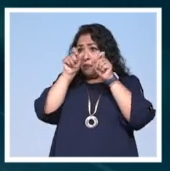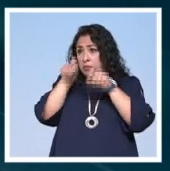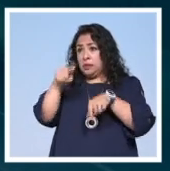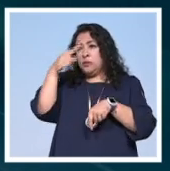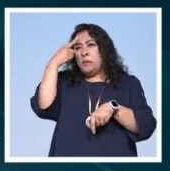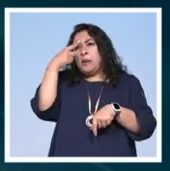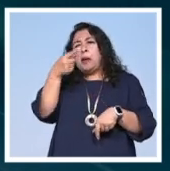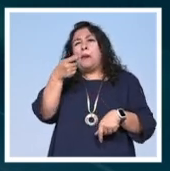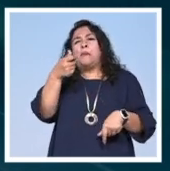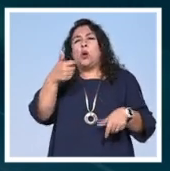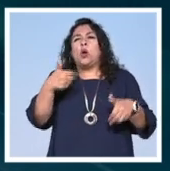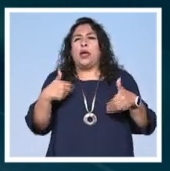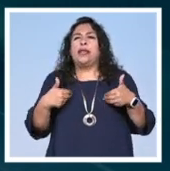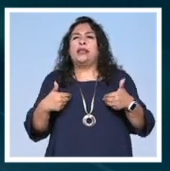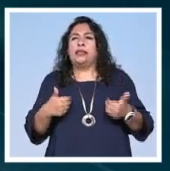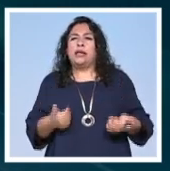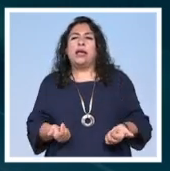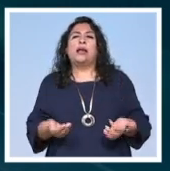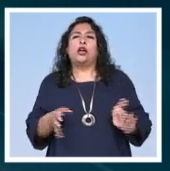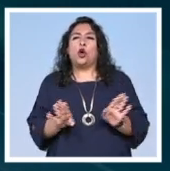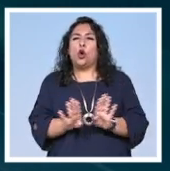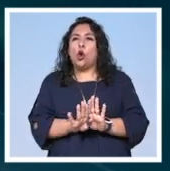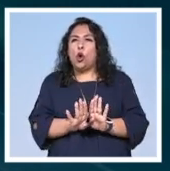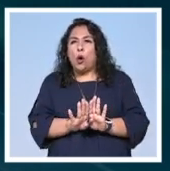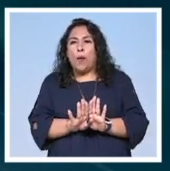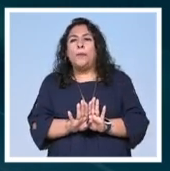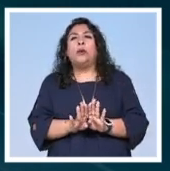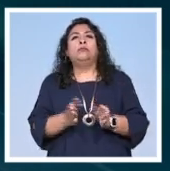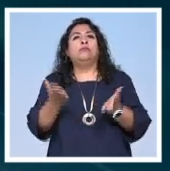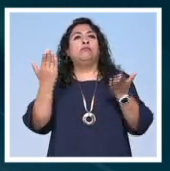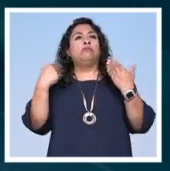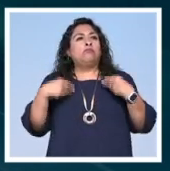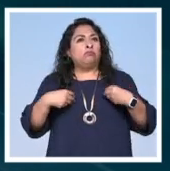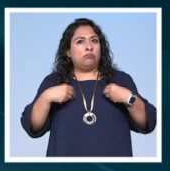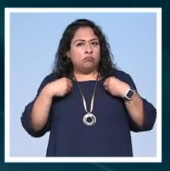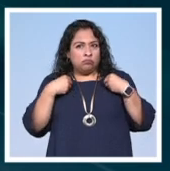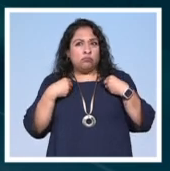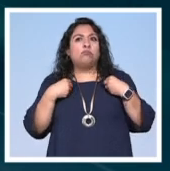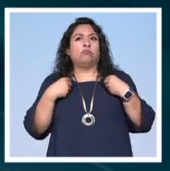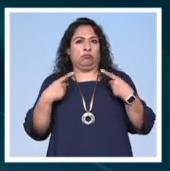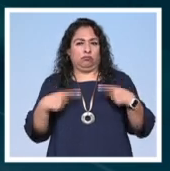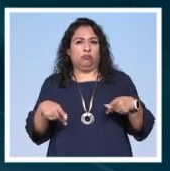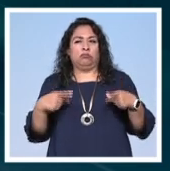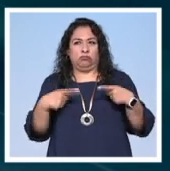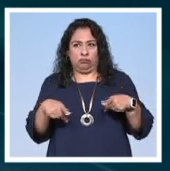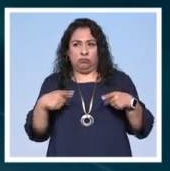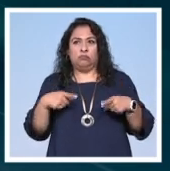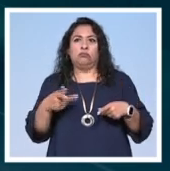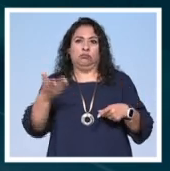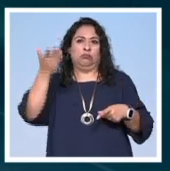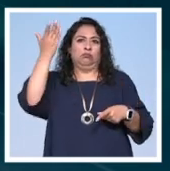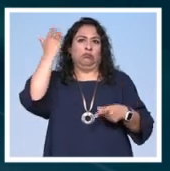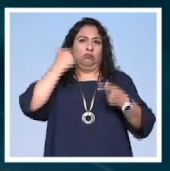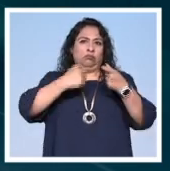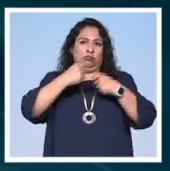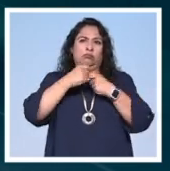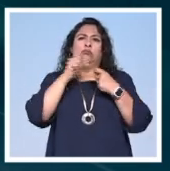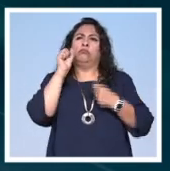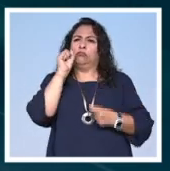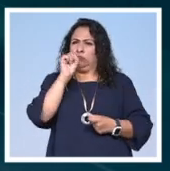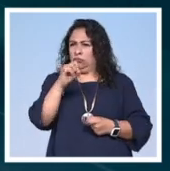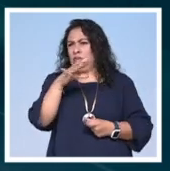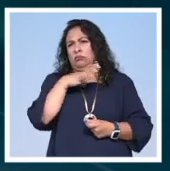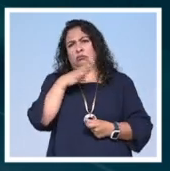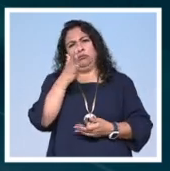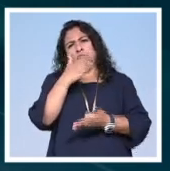dieran un poco cuenta queo cómo vivían esas personas en ese momento desde luego que cuenta